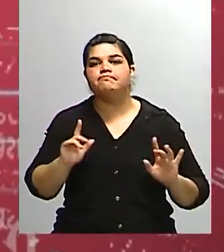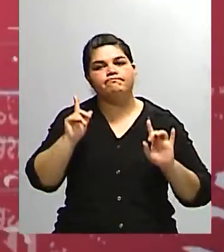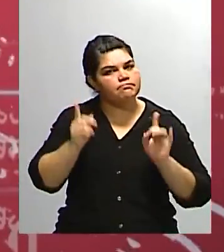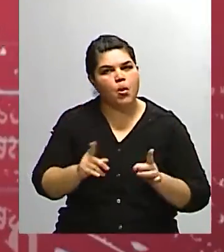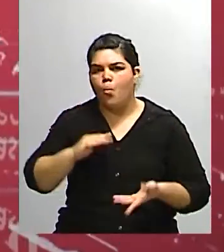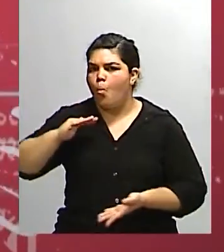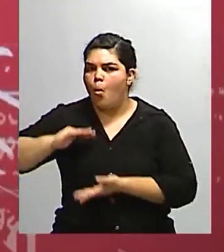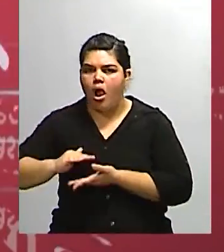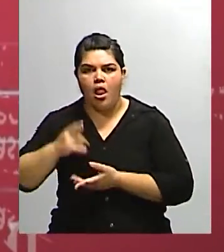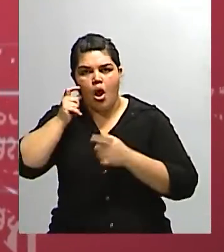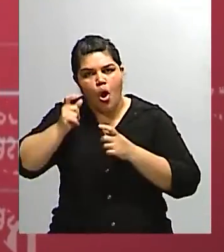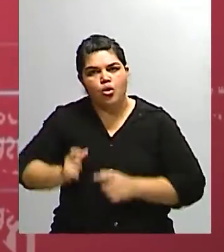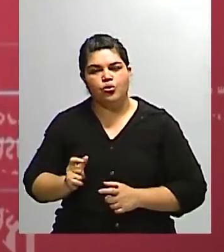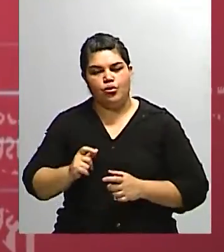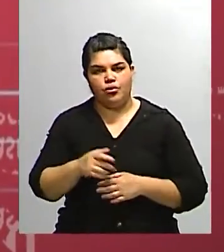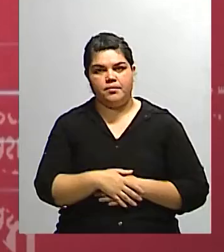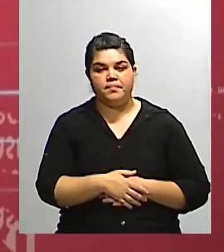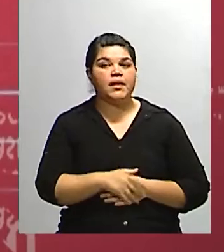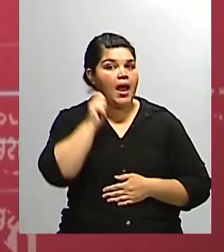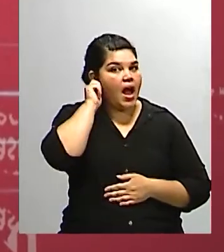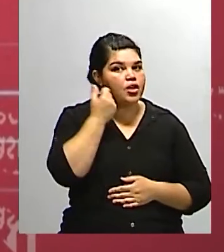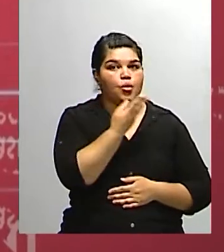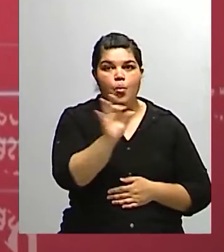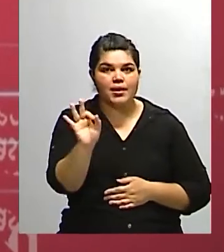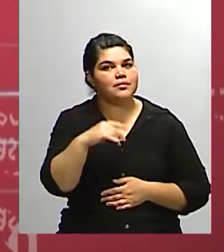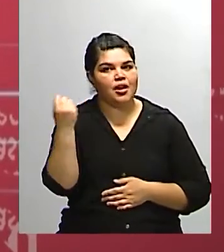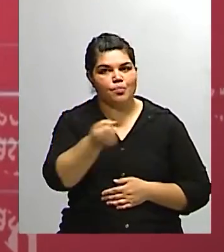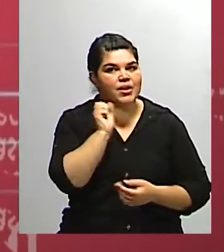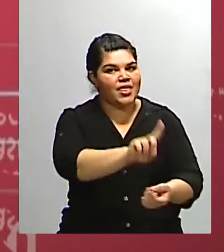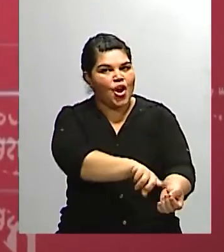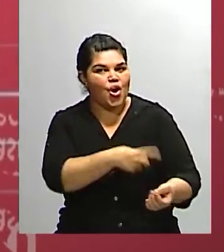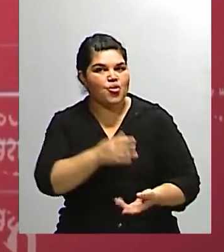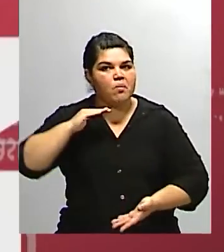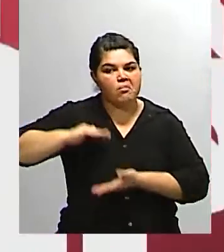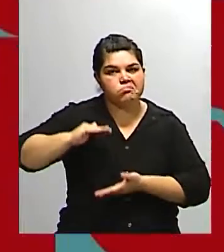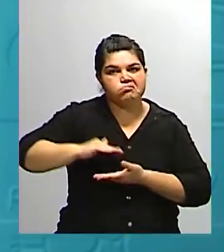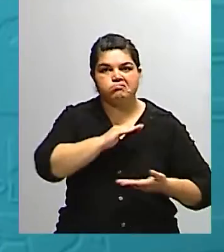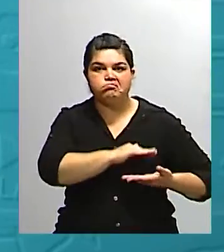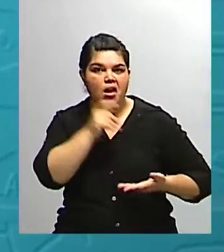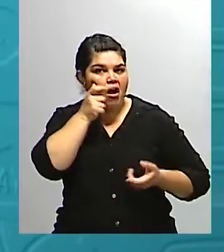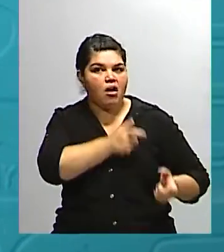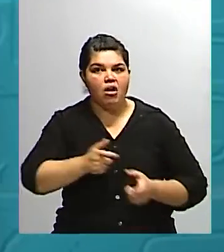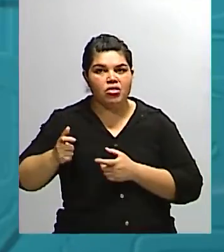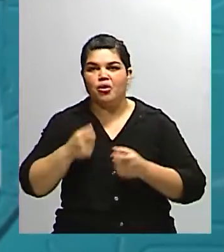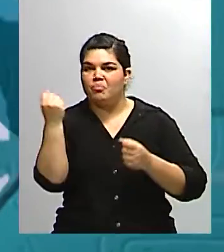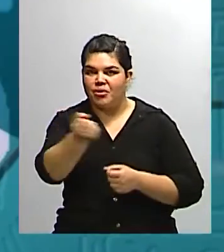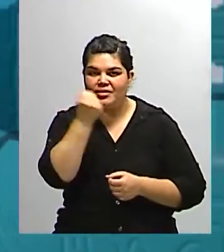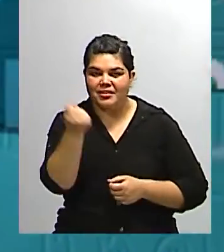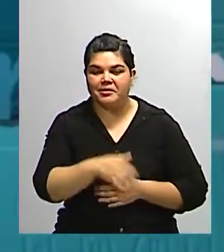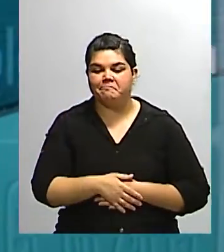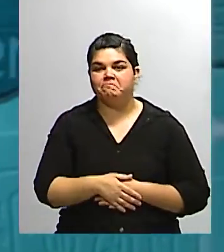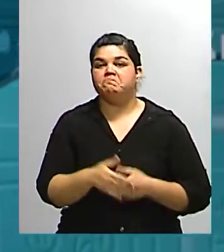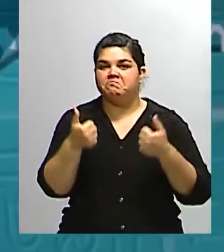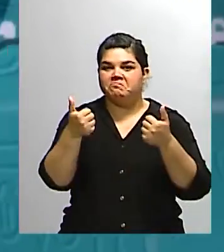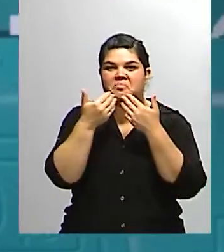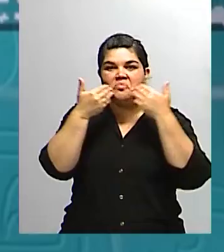Es parte de los hábitos que debemos tomar a partir de los 40, que eso también hay que recalcarlo. Doctor, le agradecemos muchísimo por este tiempo